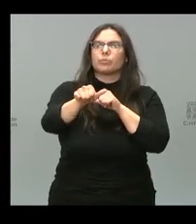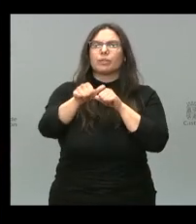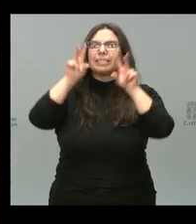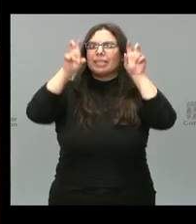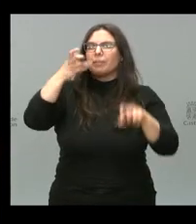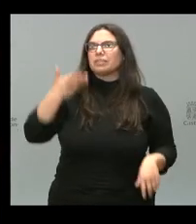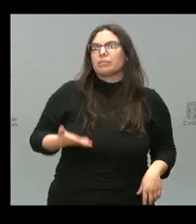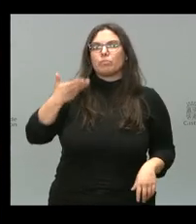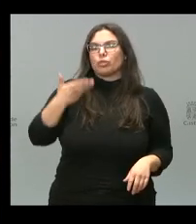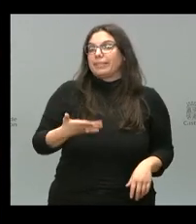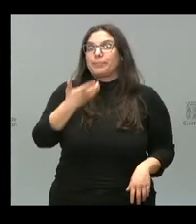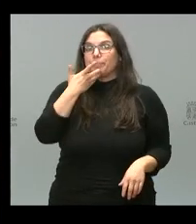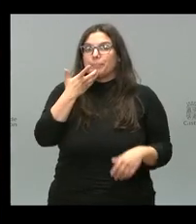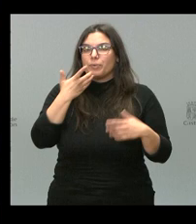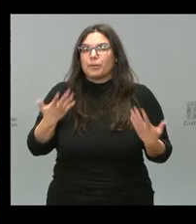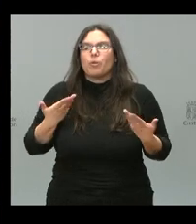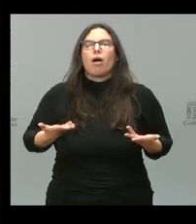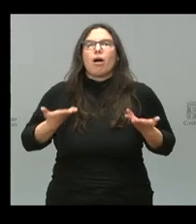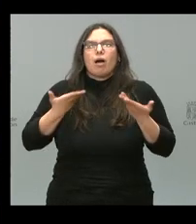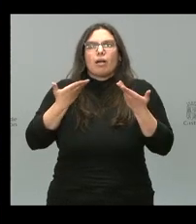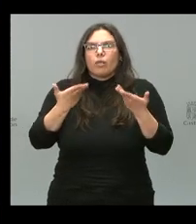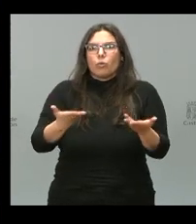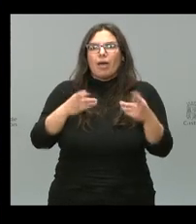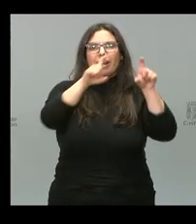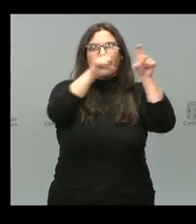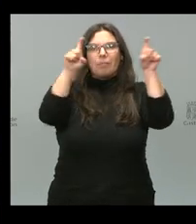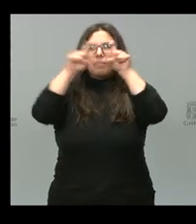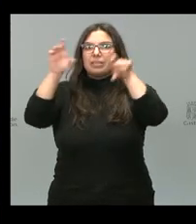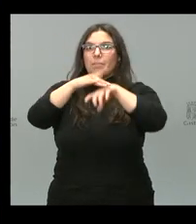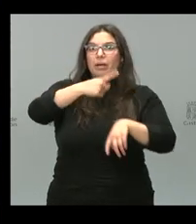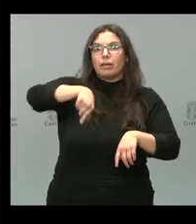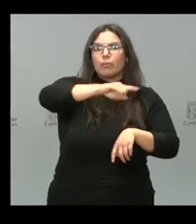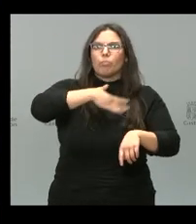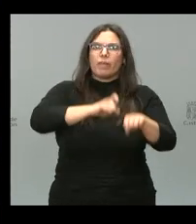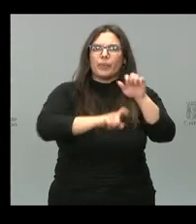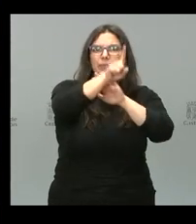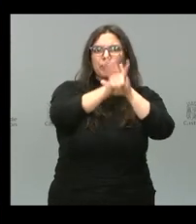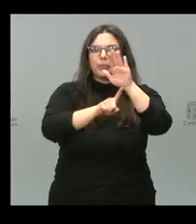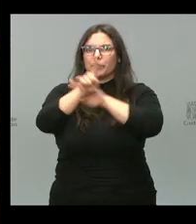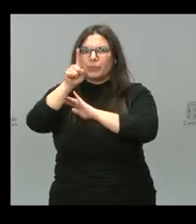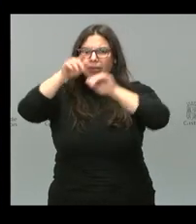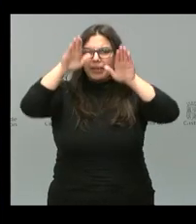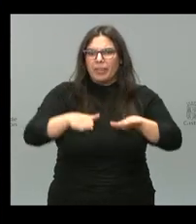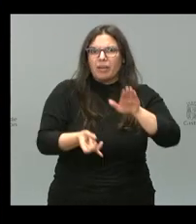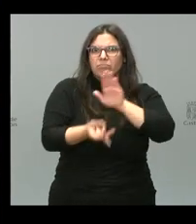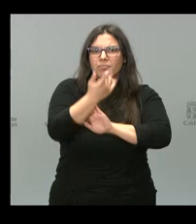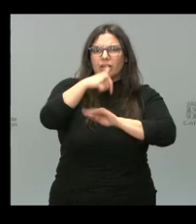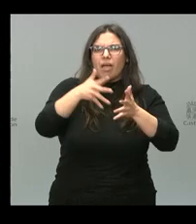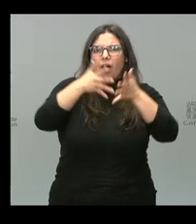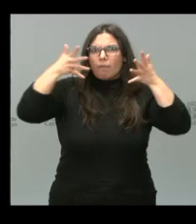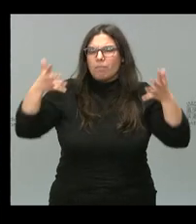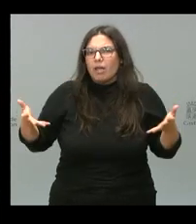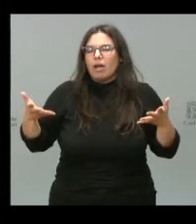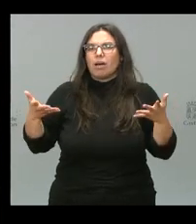como ayudar a las empresas para que puedan crecer instalarse ampliar